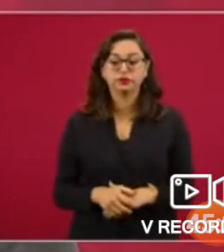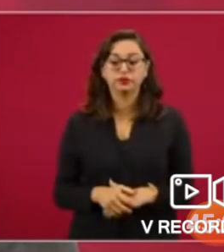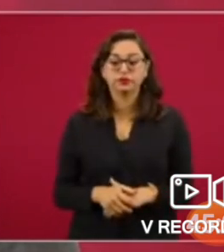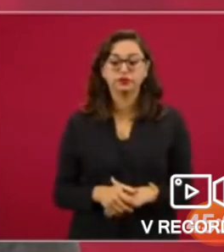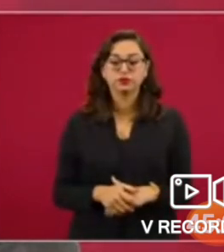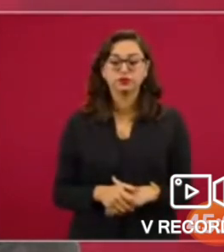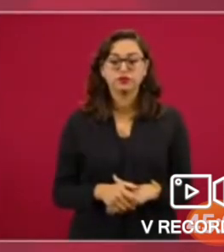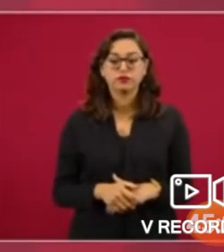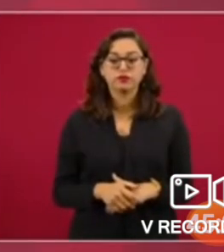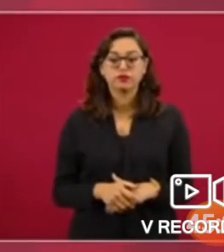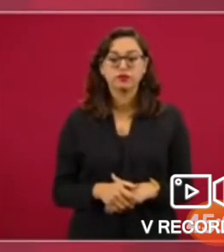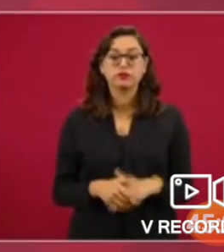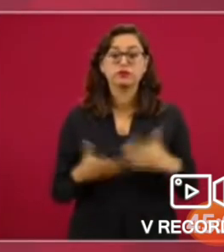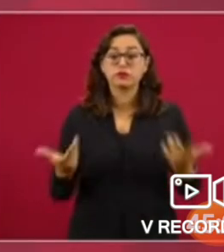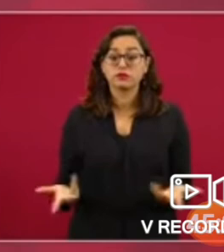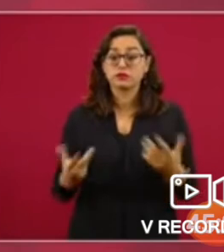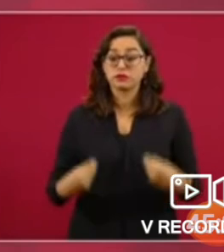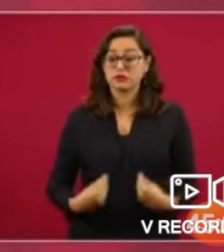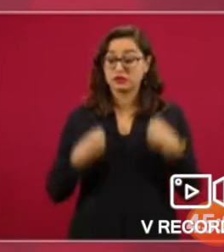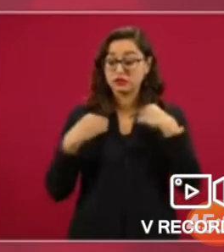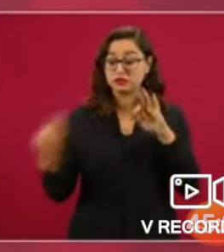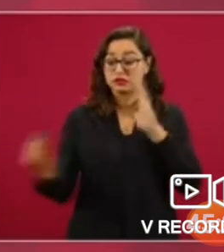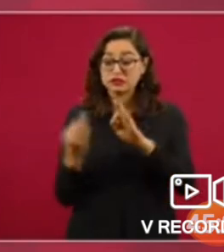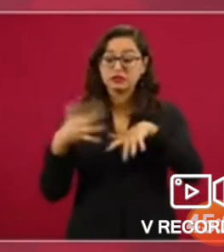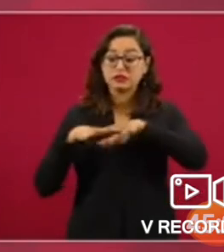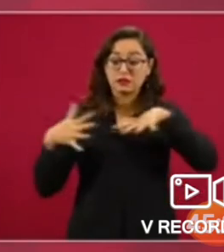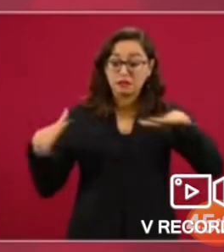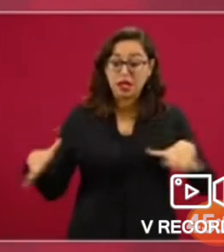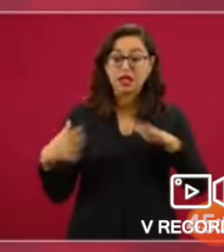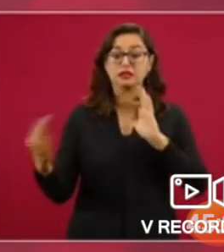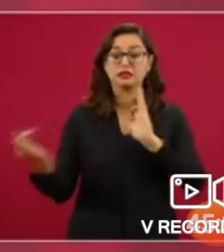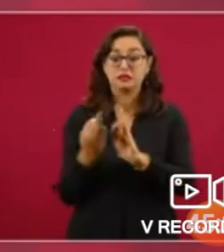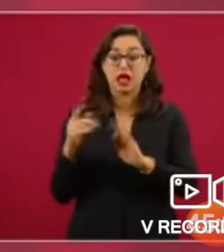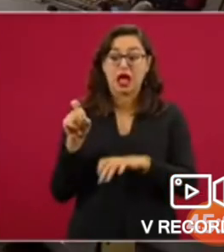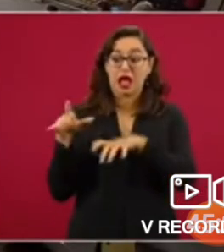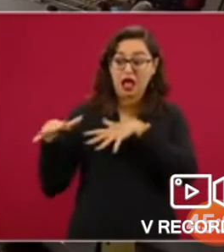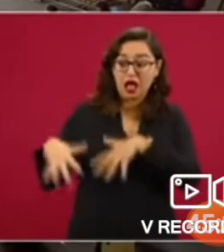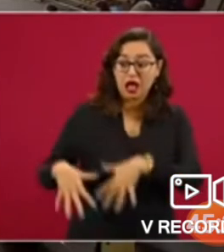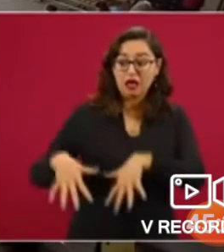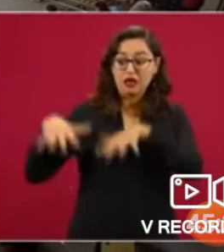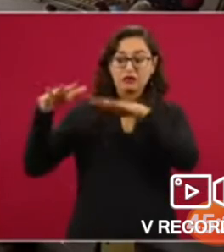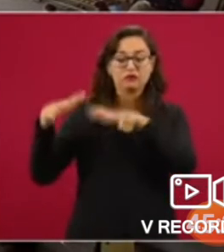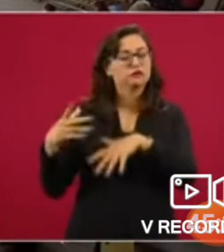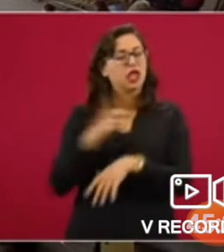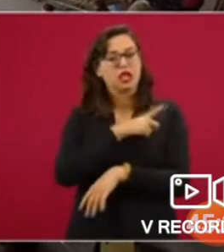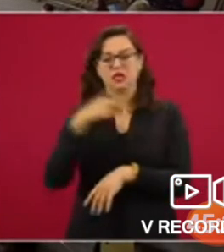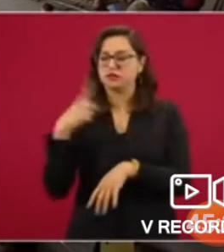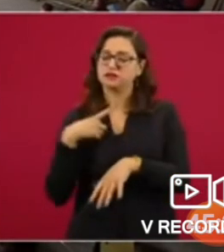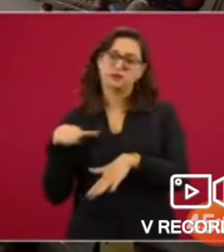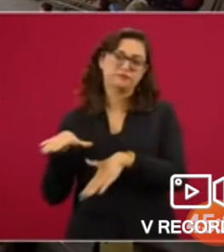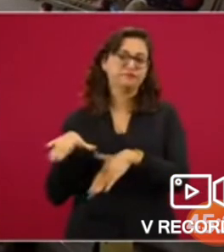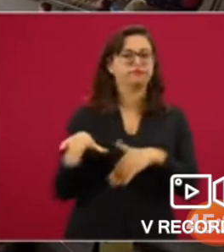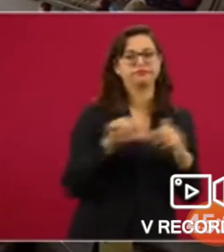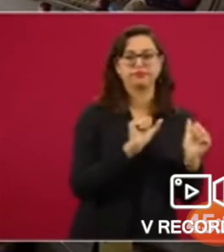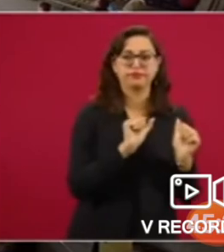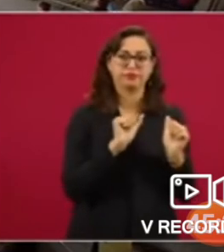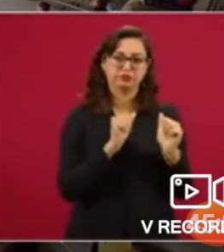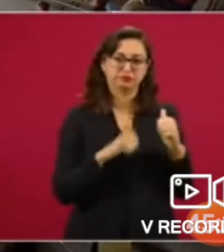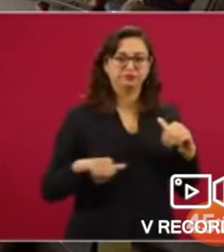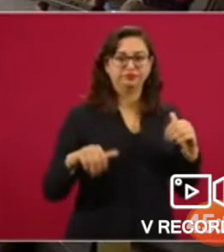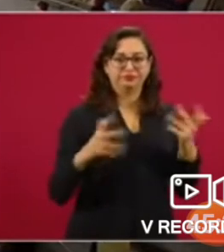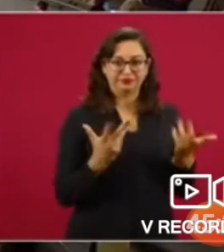que salirse, hay que ir a refugios, vale más prevenir, y hay